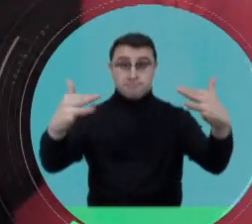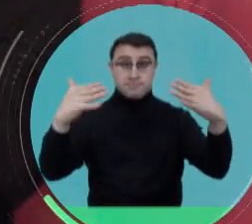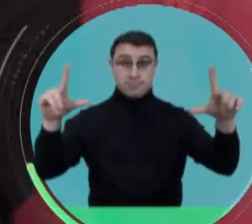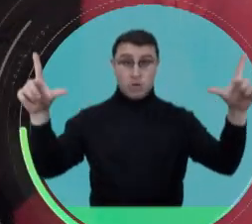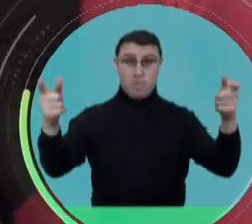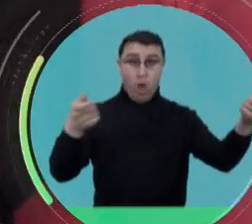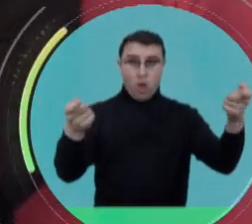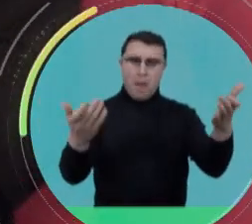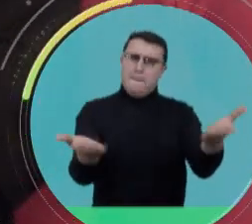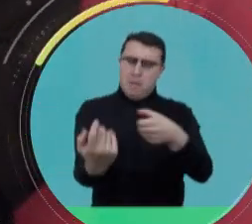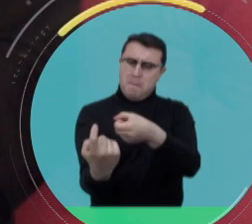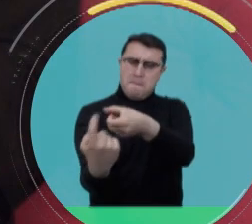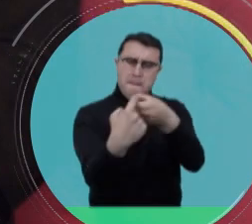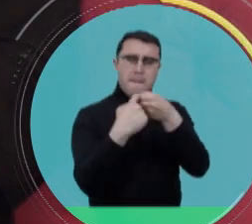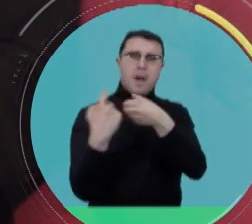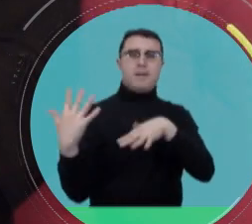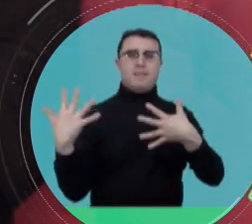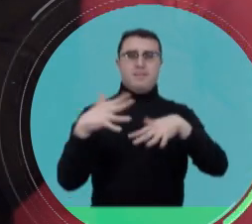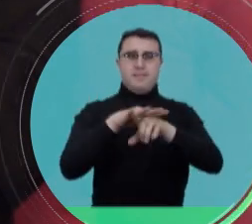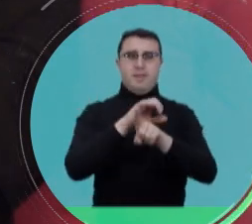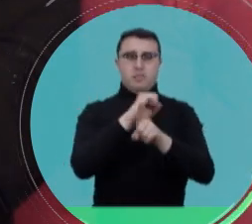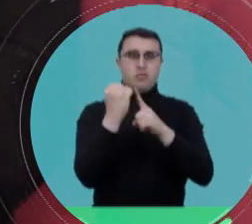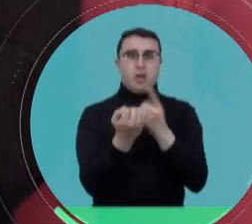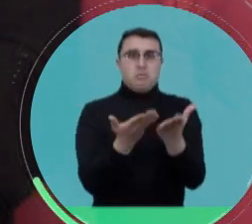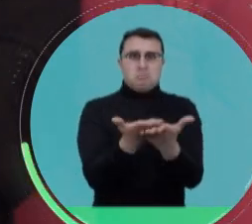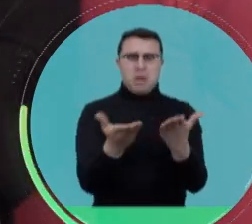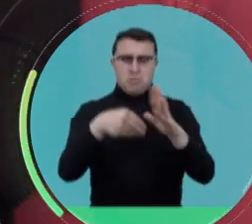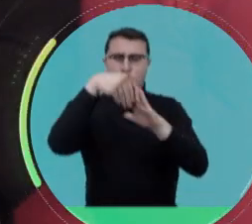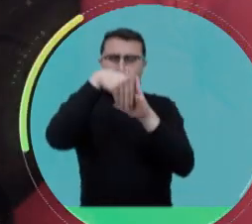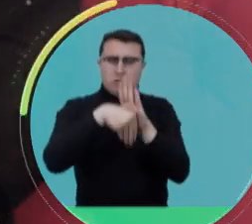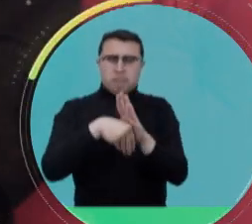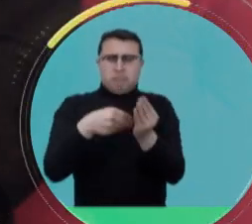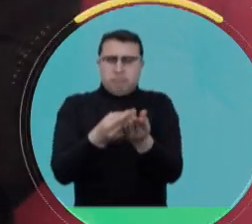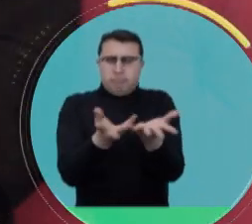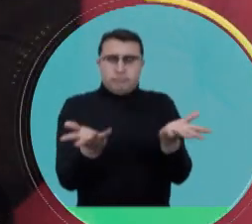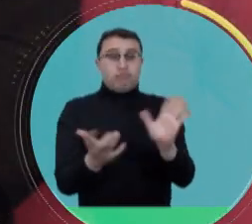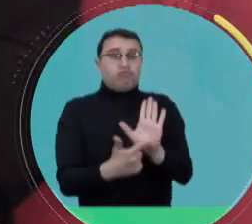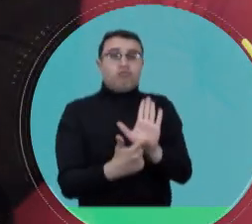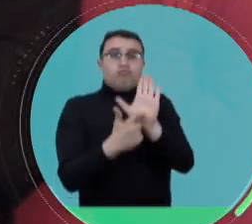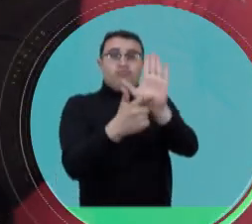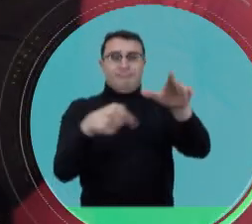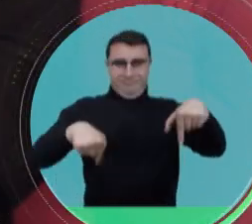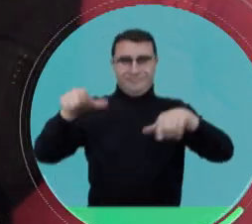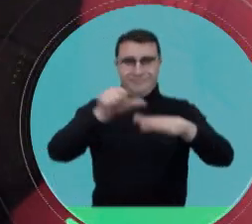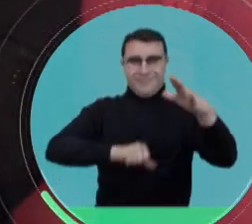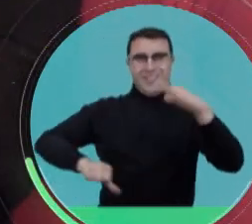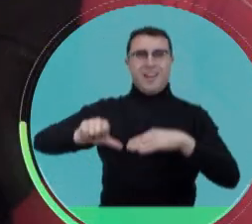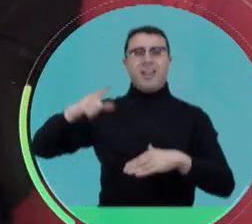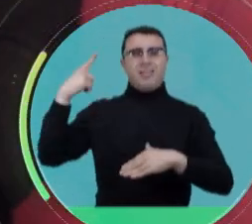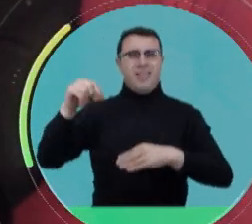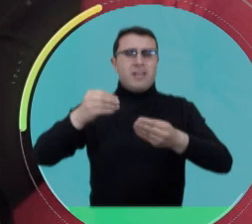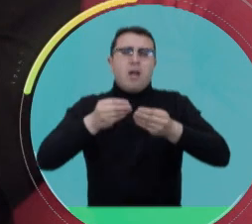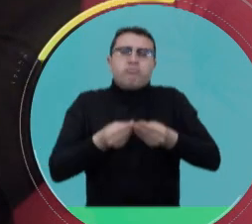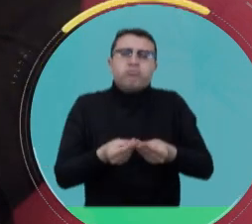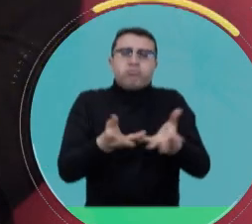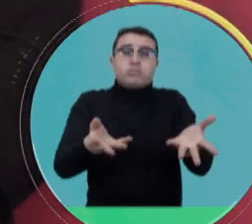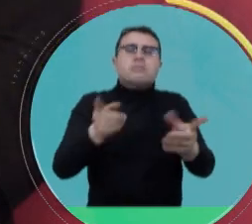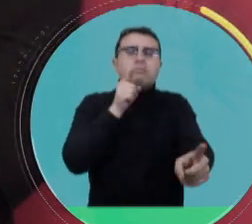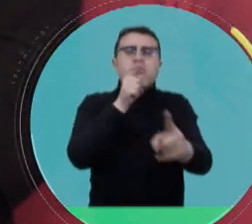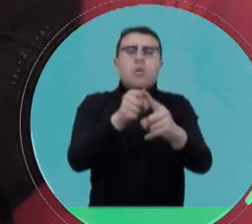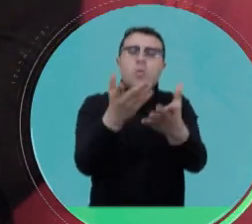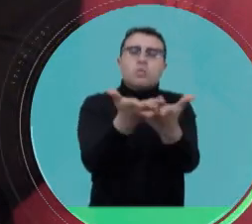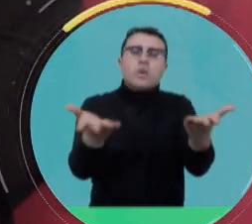y una invitación a los televidentes de toma al control a que nos sigan en las redes sociales a que estén pendientes de todos los contenidos que se hacen desde el área